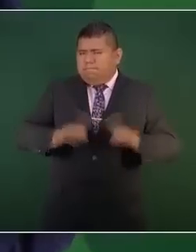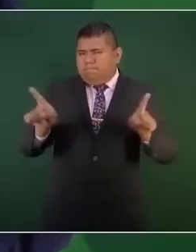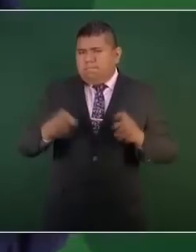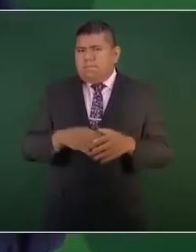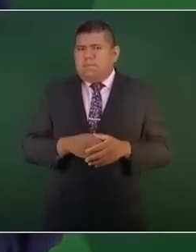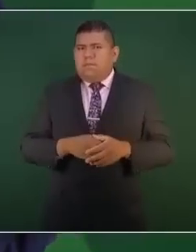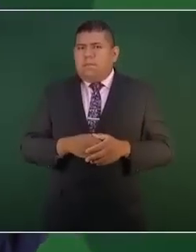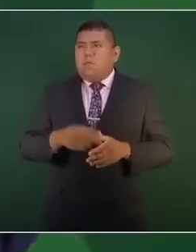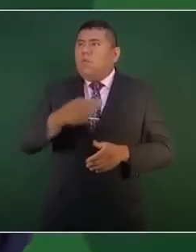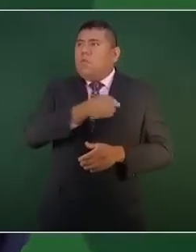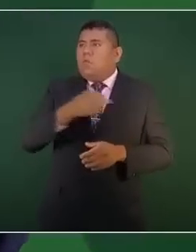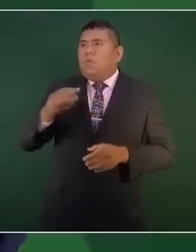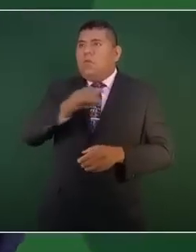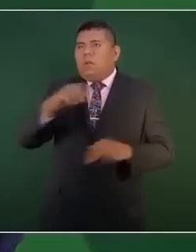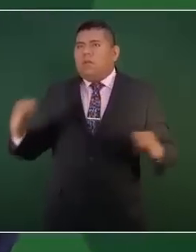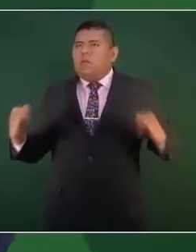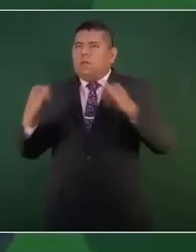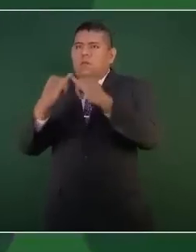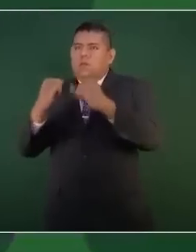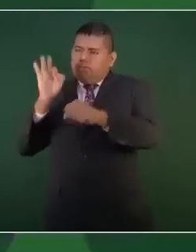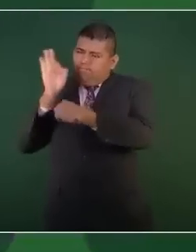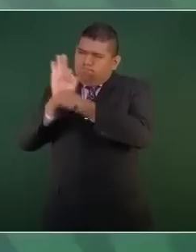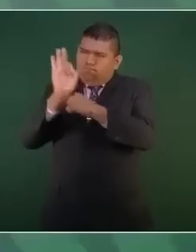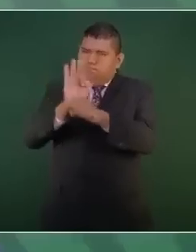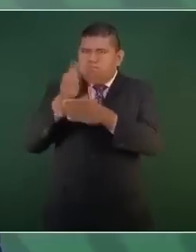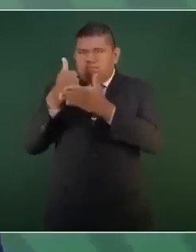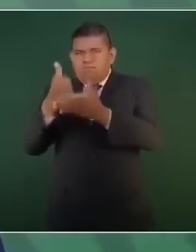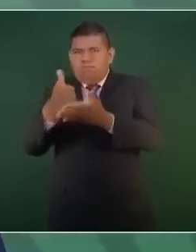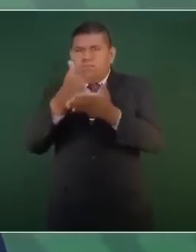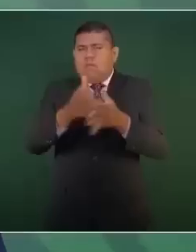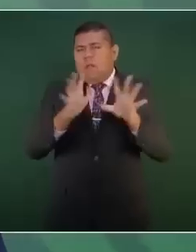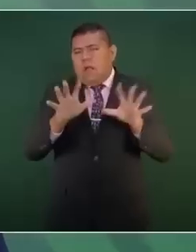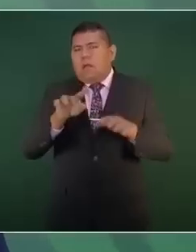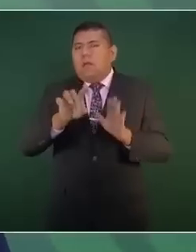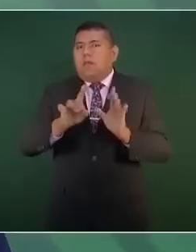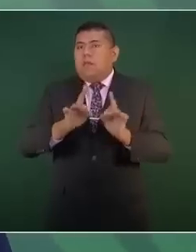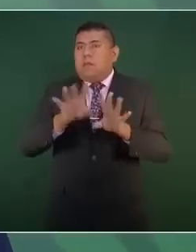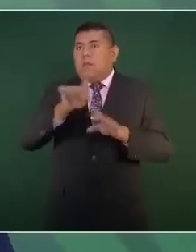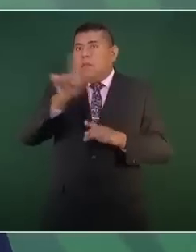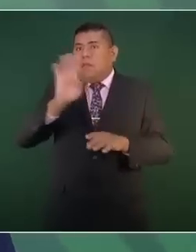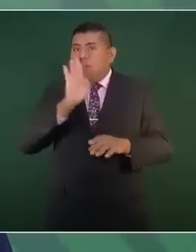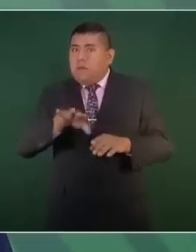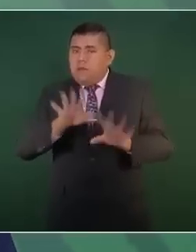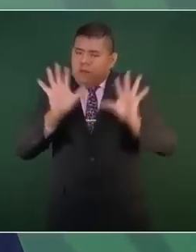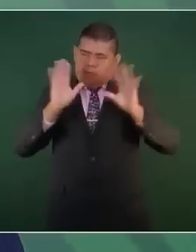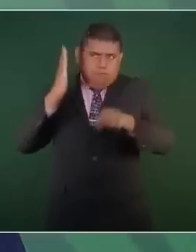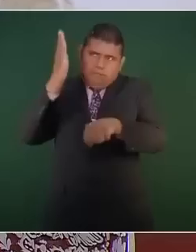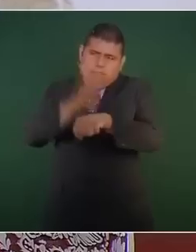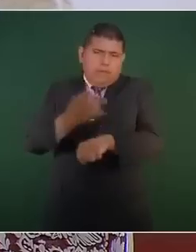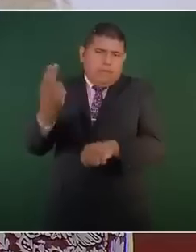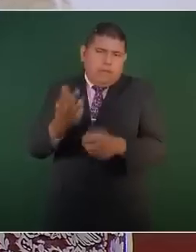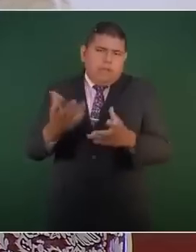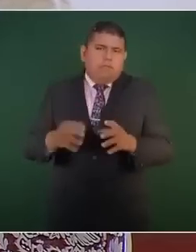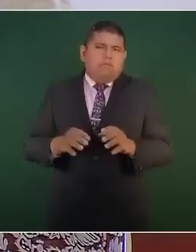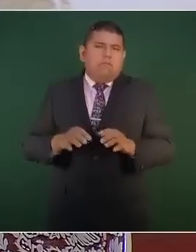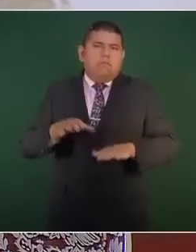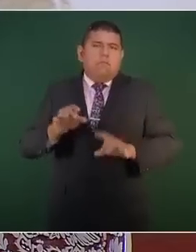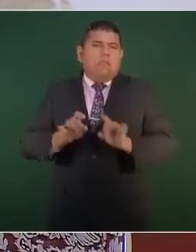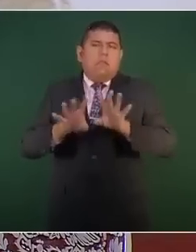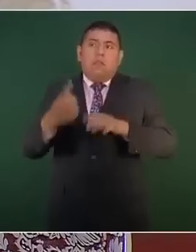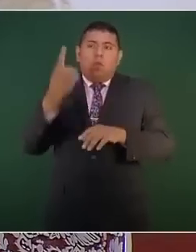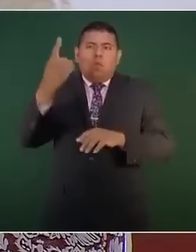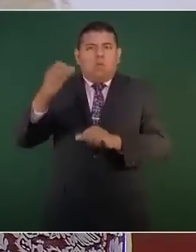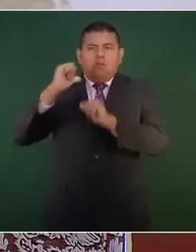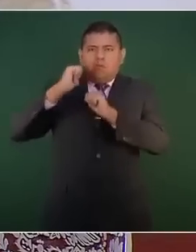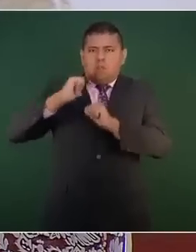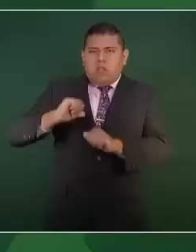No tenemos que defender nuestras instituciones. Claro, esto no significa impunidad. Si un miembro de una institución, sea